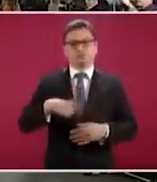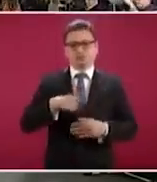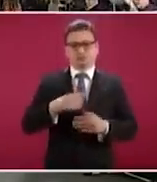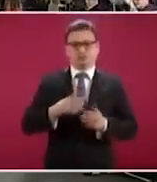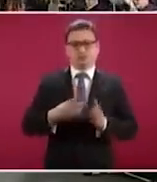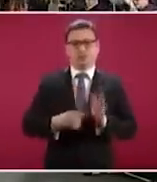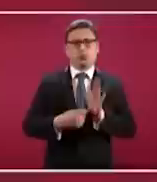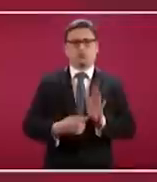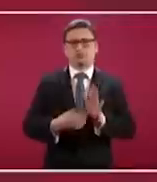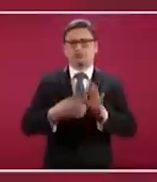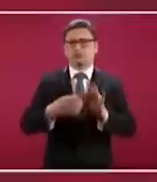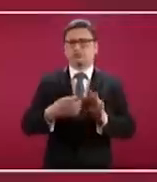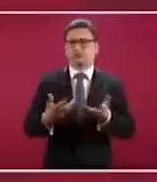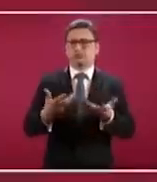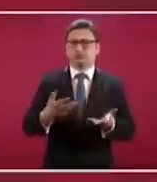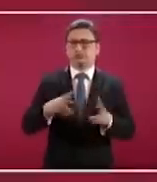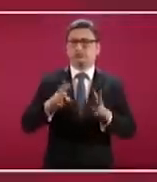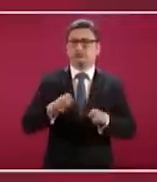sobre los